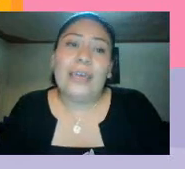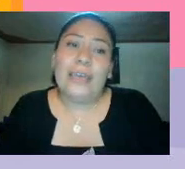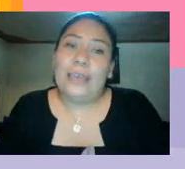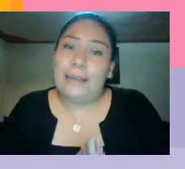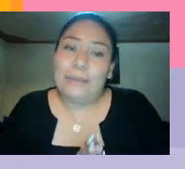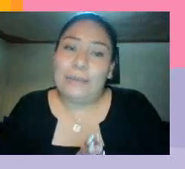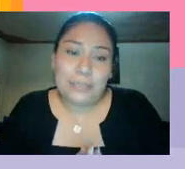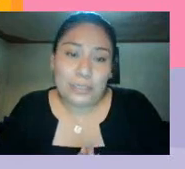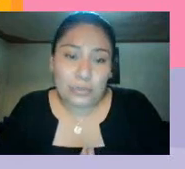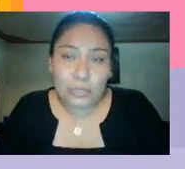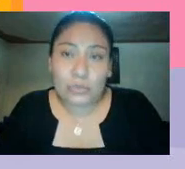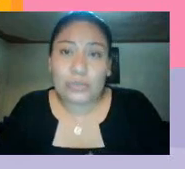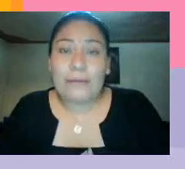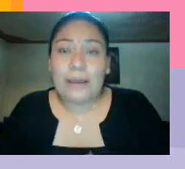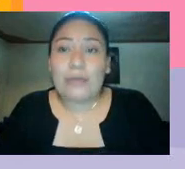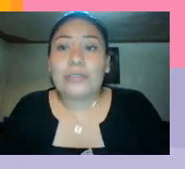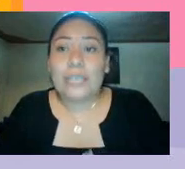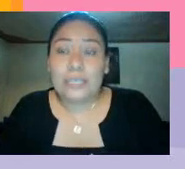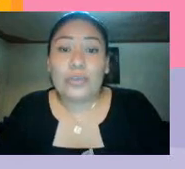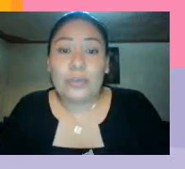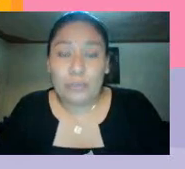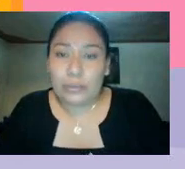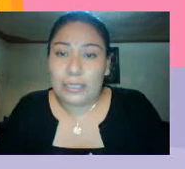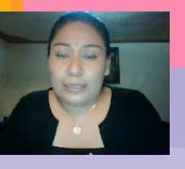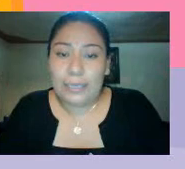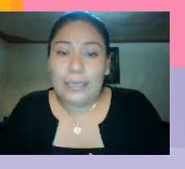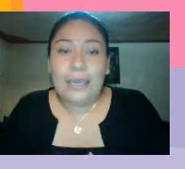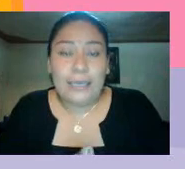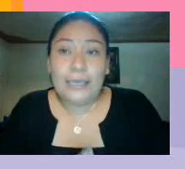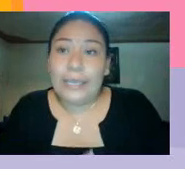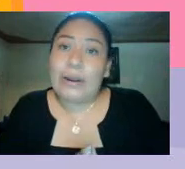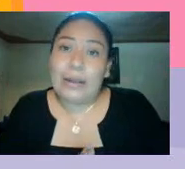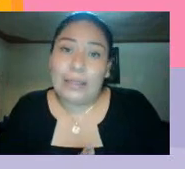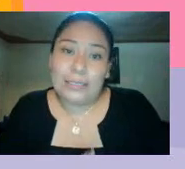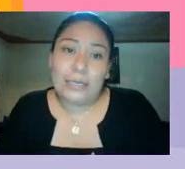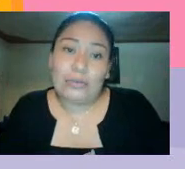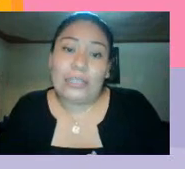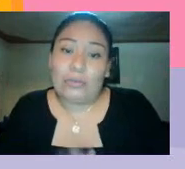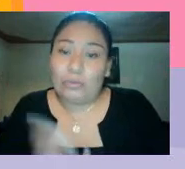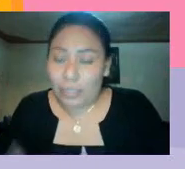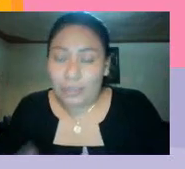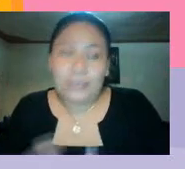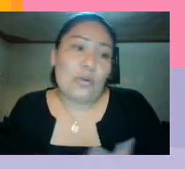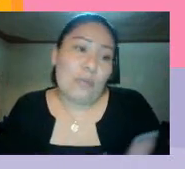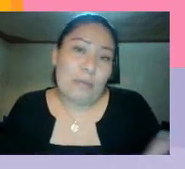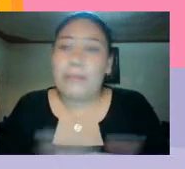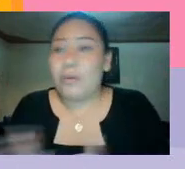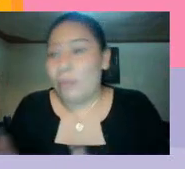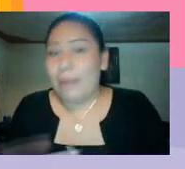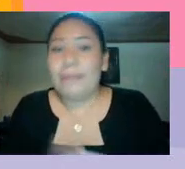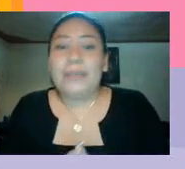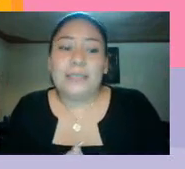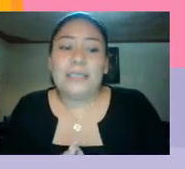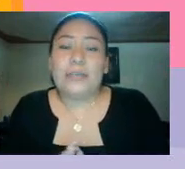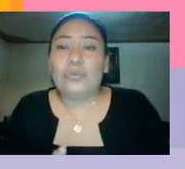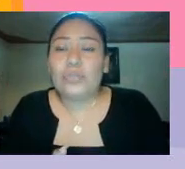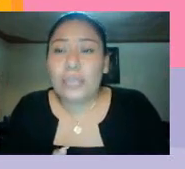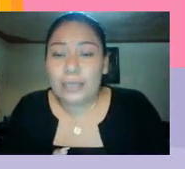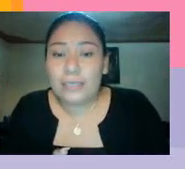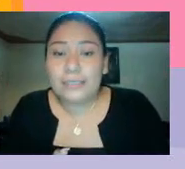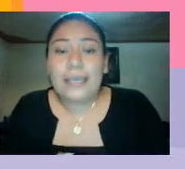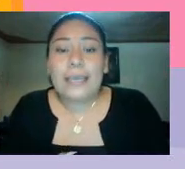muchísimo en la presentación de sus trabajos, que es muy importante. Y quiero agradecerlos tanto a ustedes como a mami o a papi, quien esté